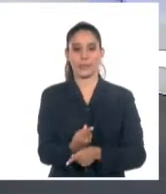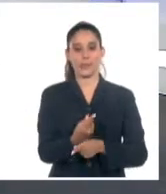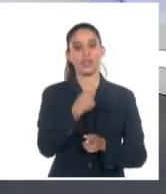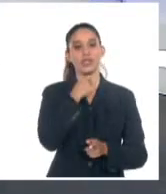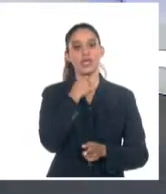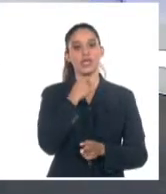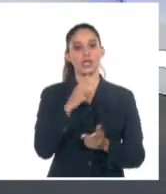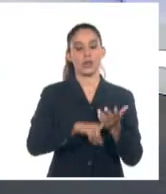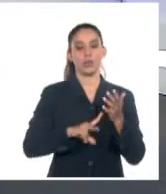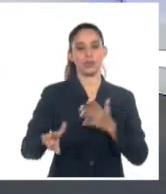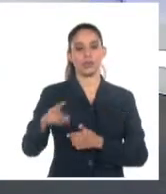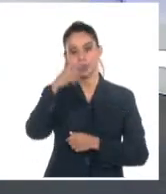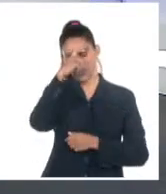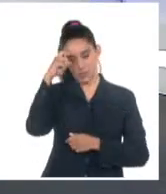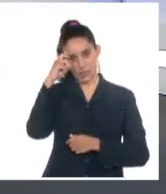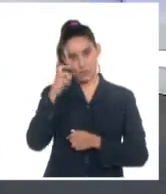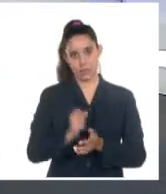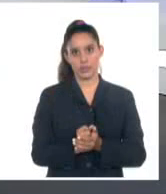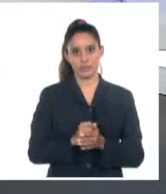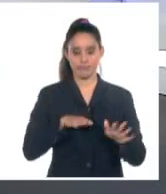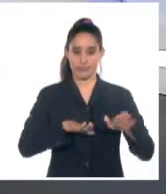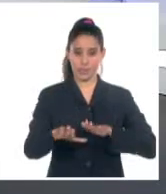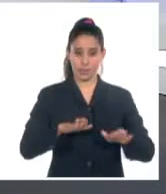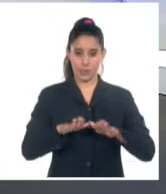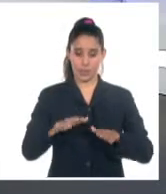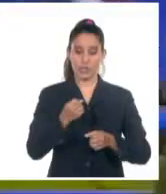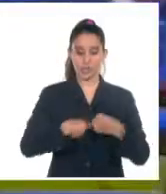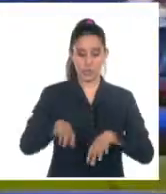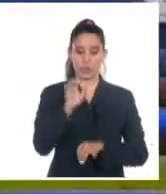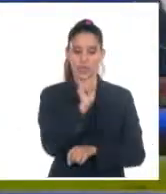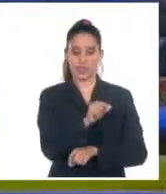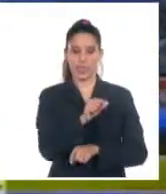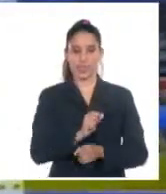acoger el certamen se preparan las condiciones en ese territorio.